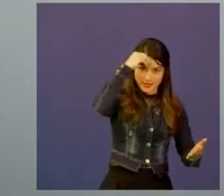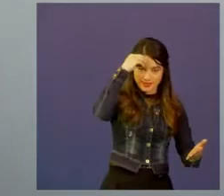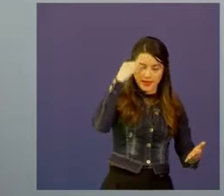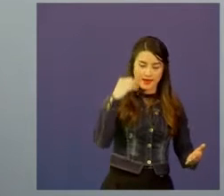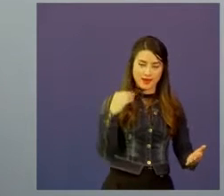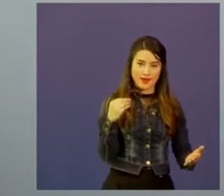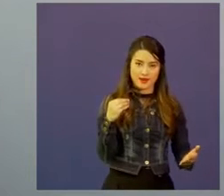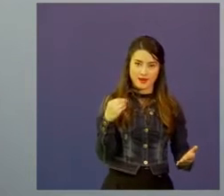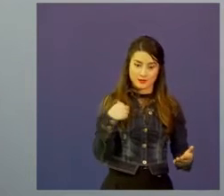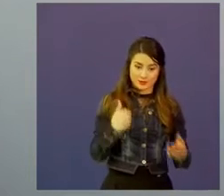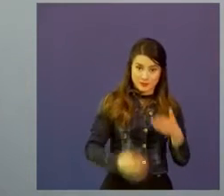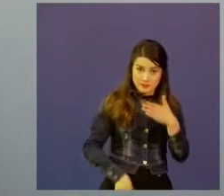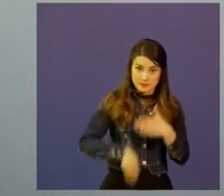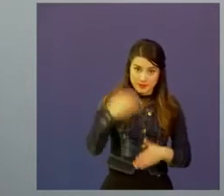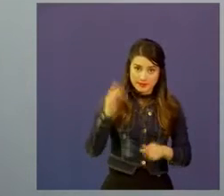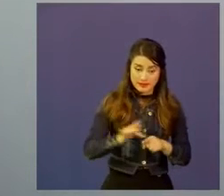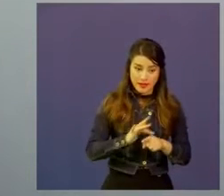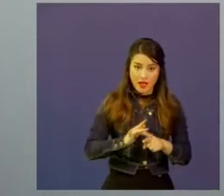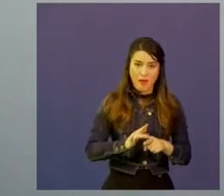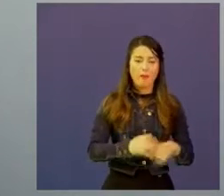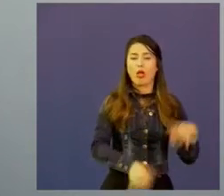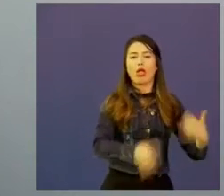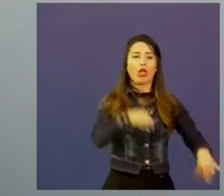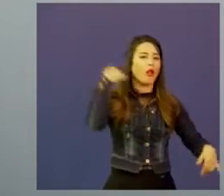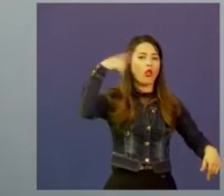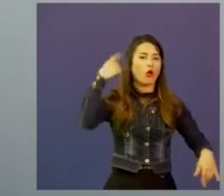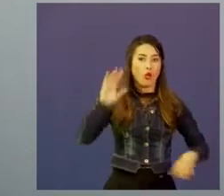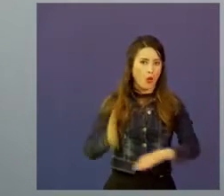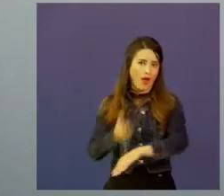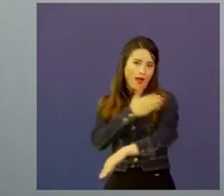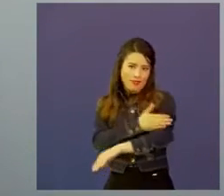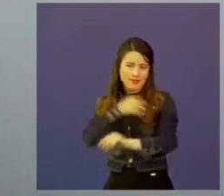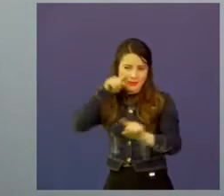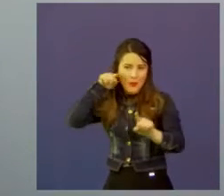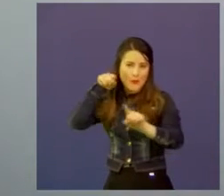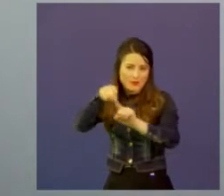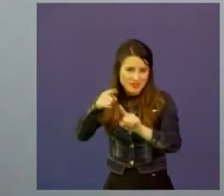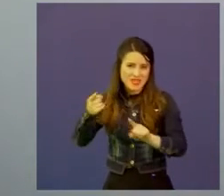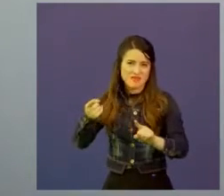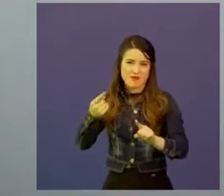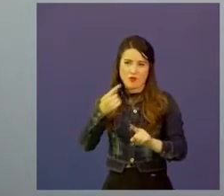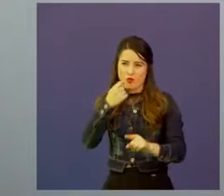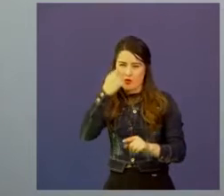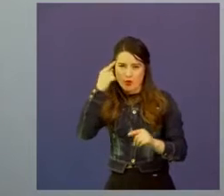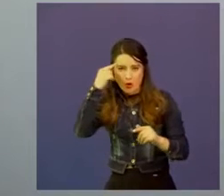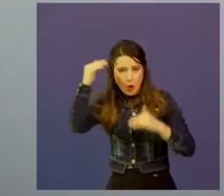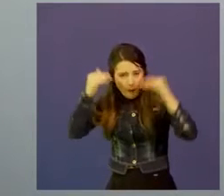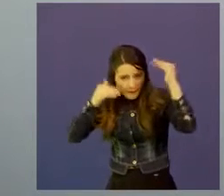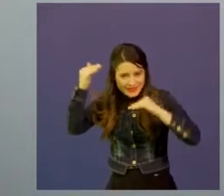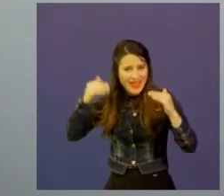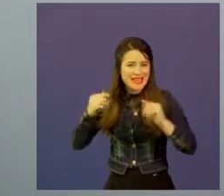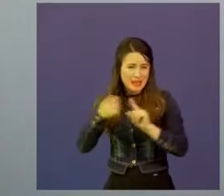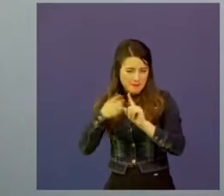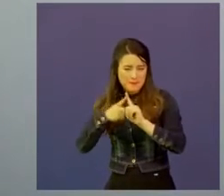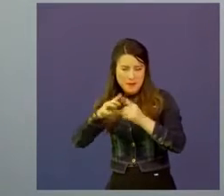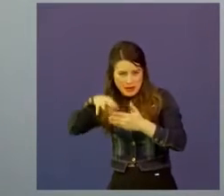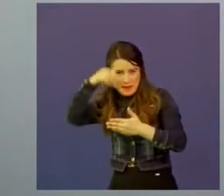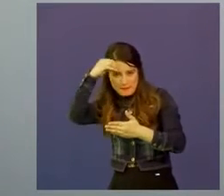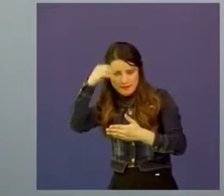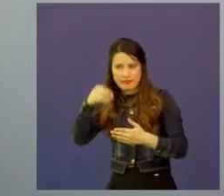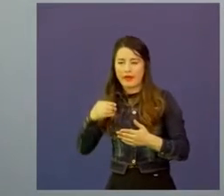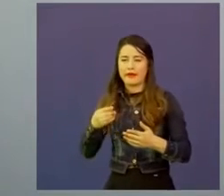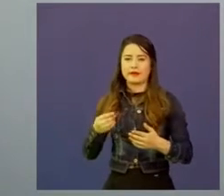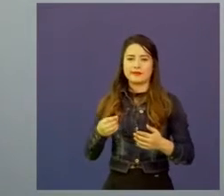lograr, es decir, tener claro cuáles son los objetivos de aprendizaje, tener claro cuáles son las competencias que se esperan desarrollar, cambiar un poco el esquema del aula